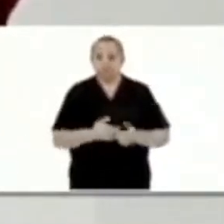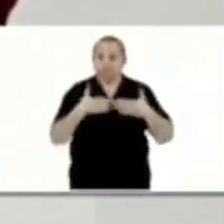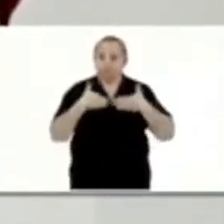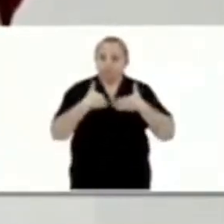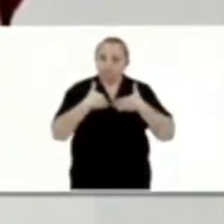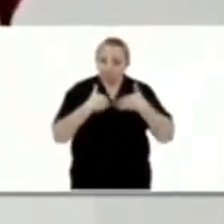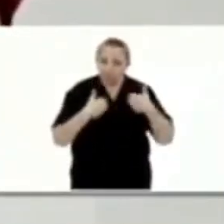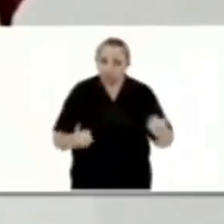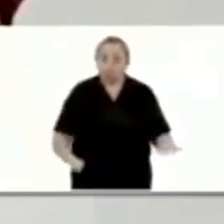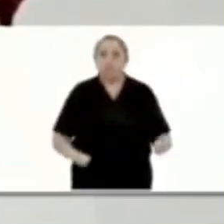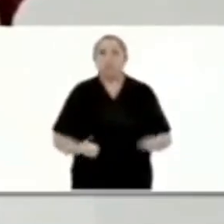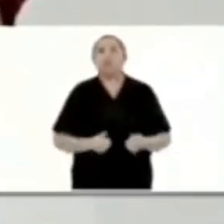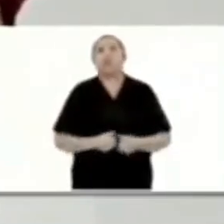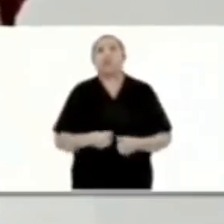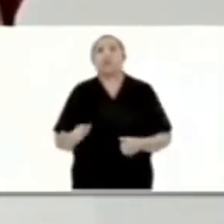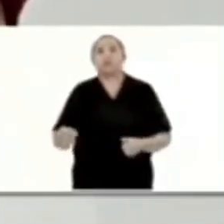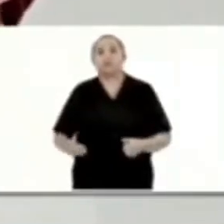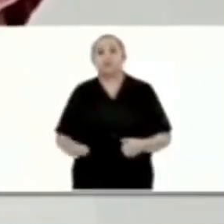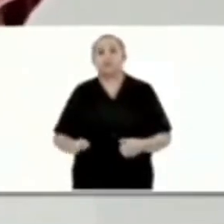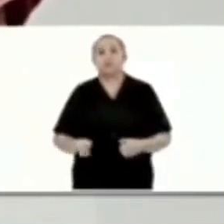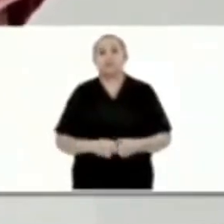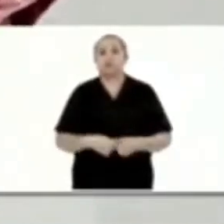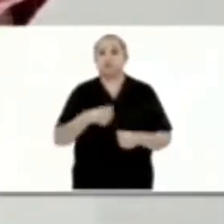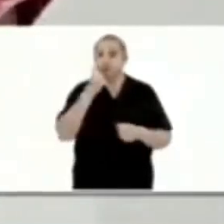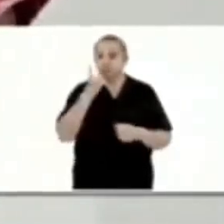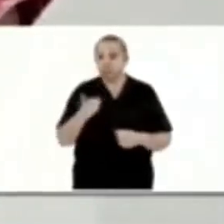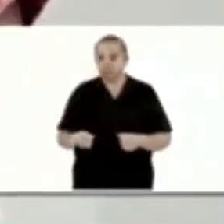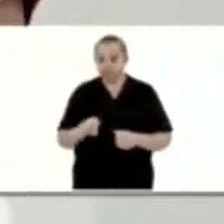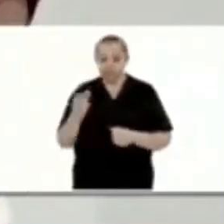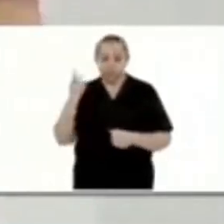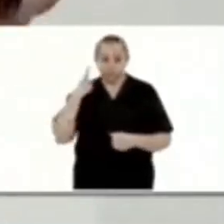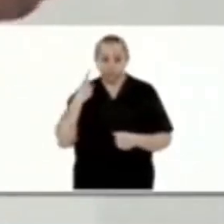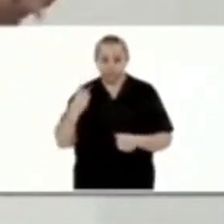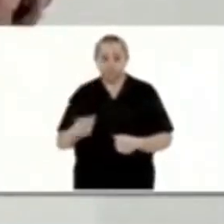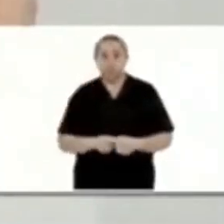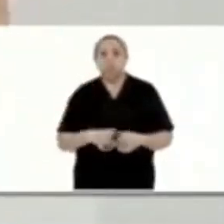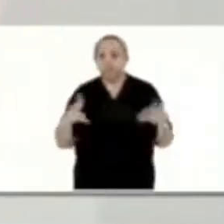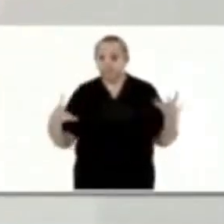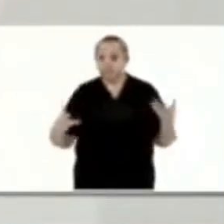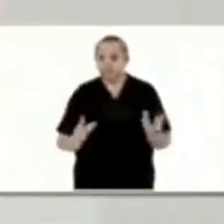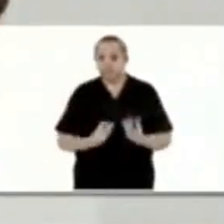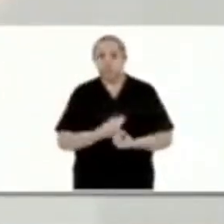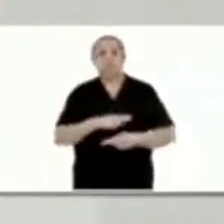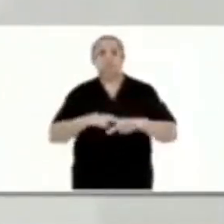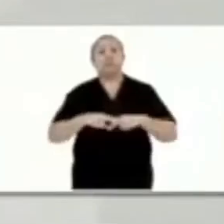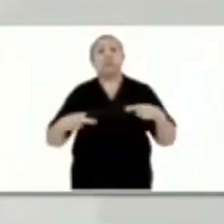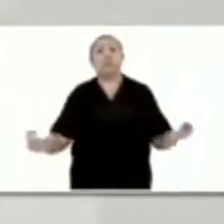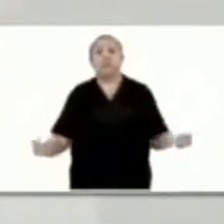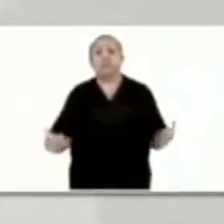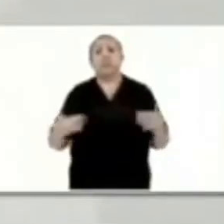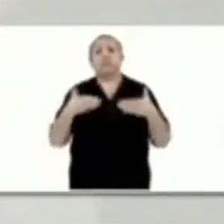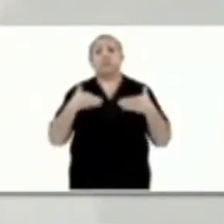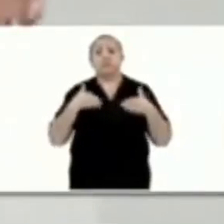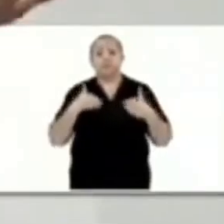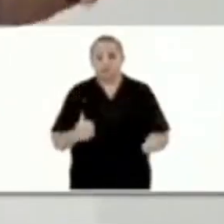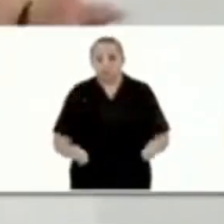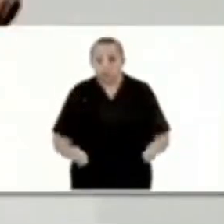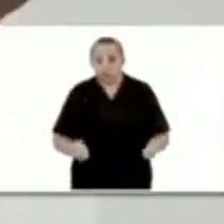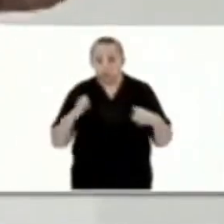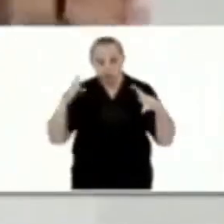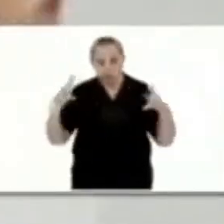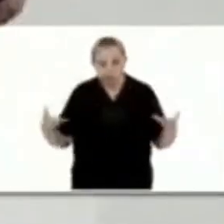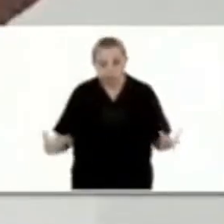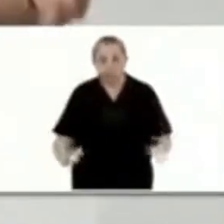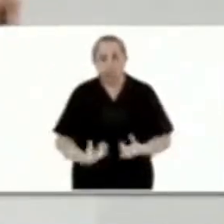entender la naturaleza del Frente Amplio. Tiene que ver con entender que